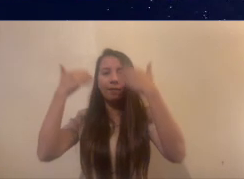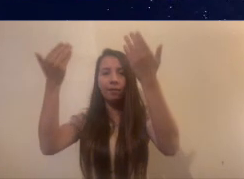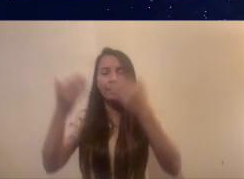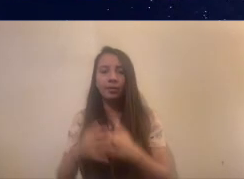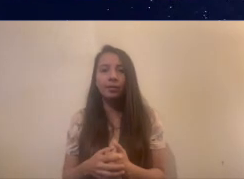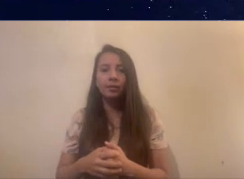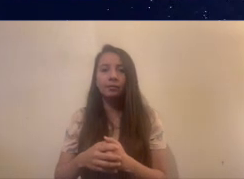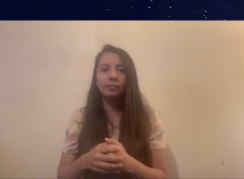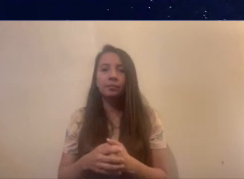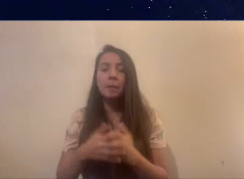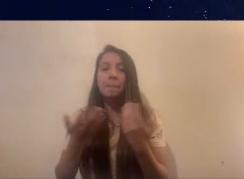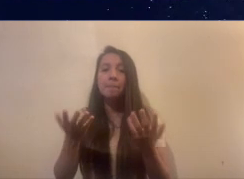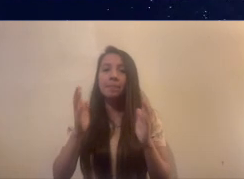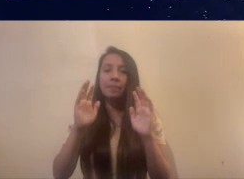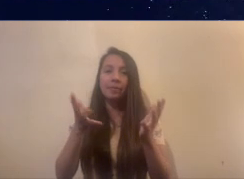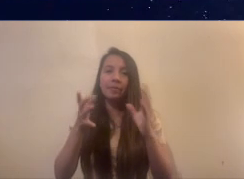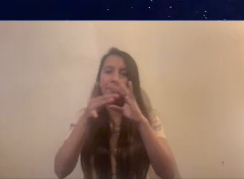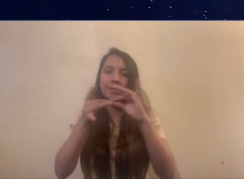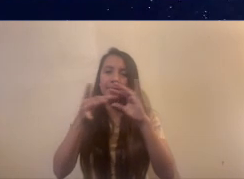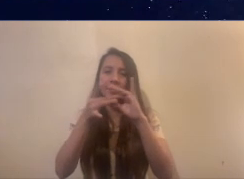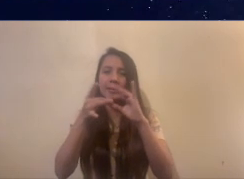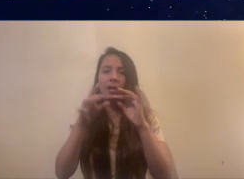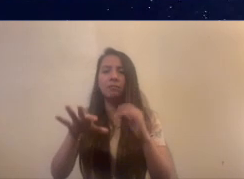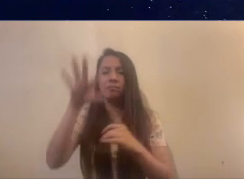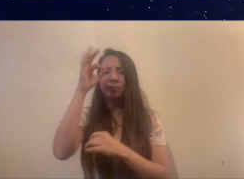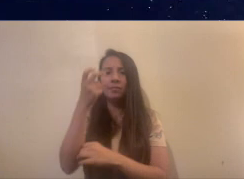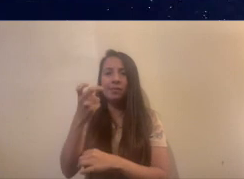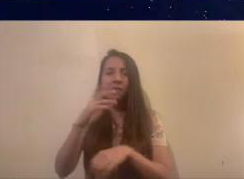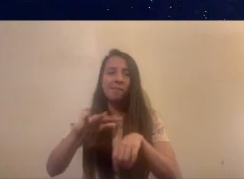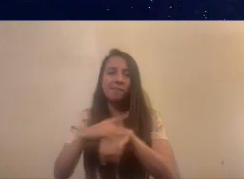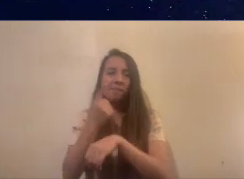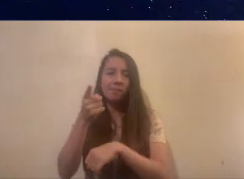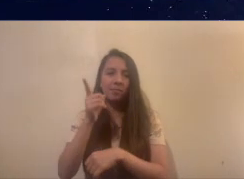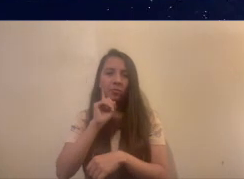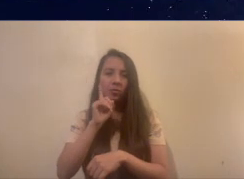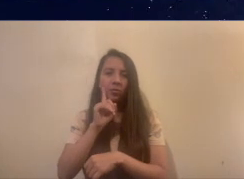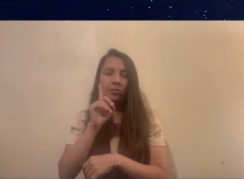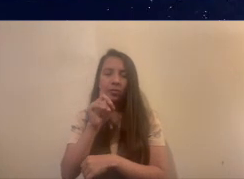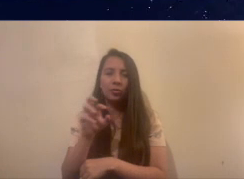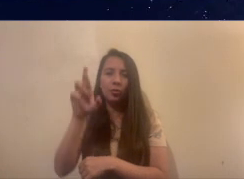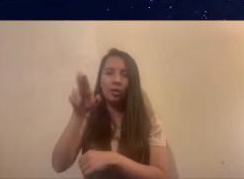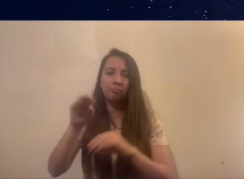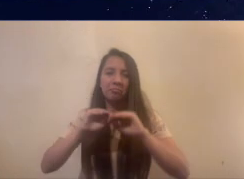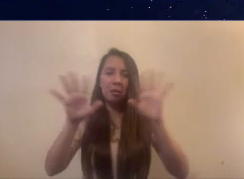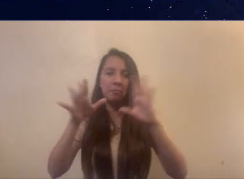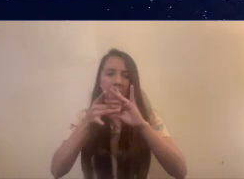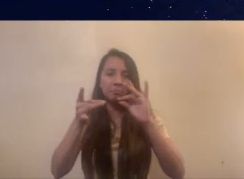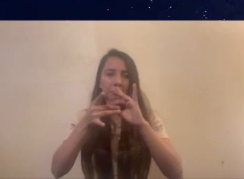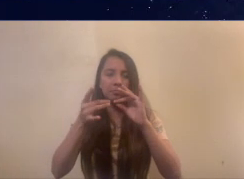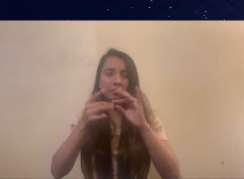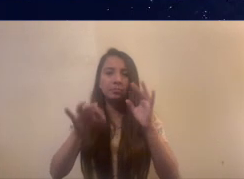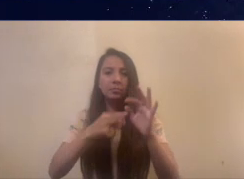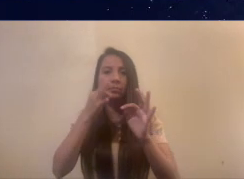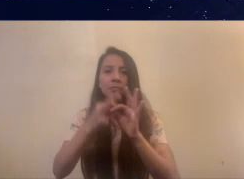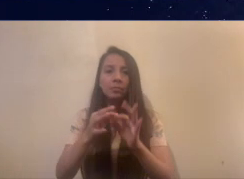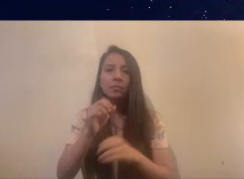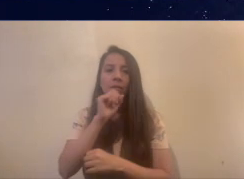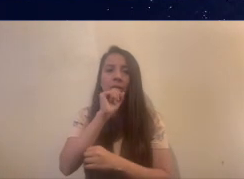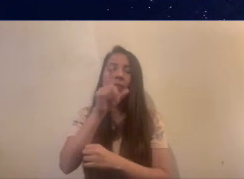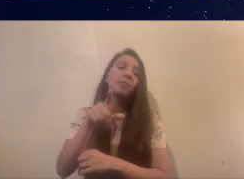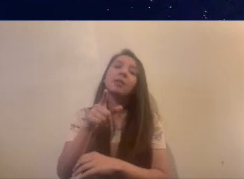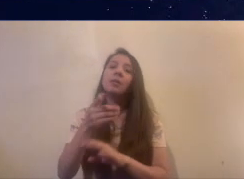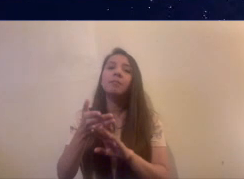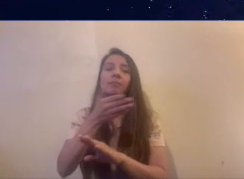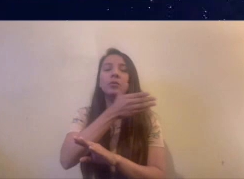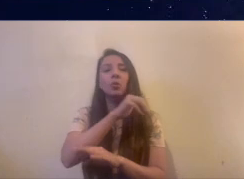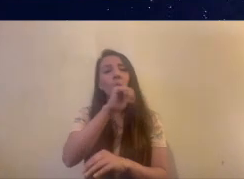Bueno, ya habíamos resumido un poquito por qué elegimos esa variedad. La doctora Marínez lo hizo de una forma muy clara. Estaban también